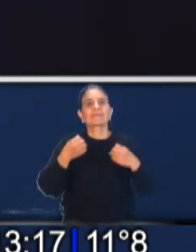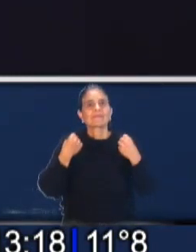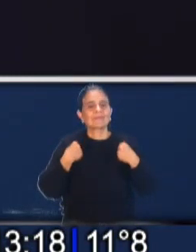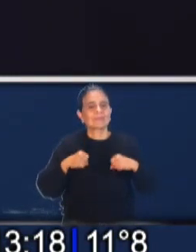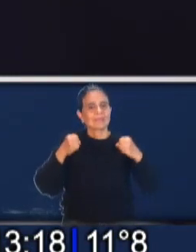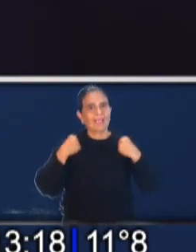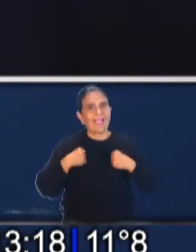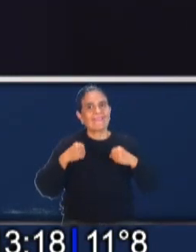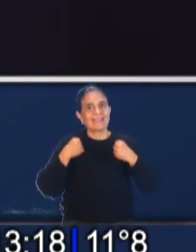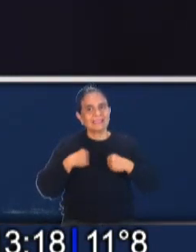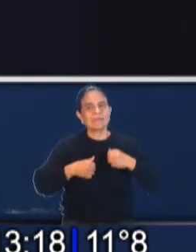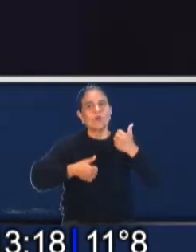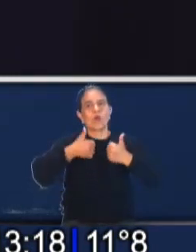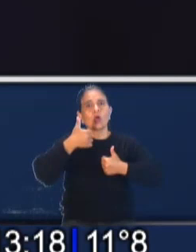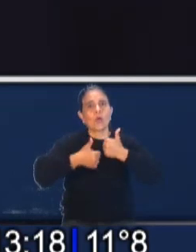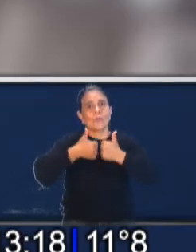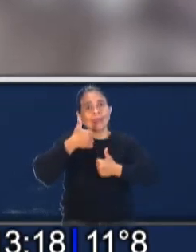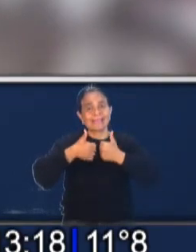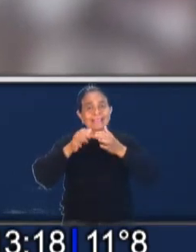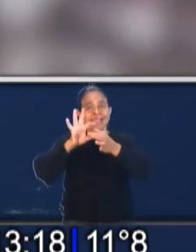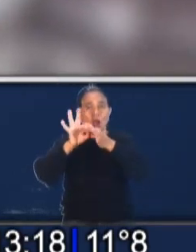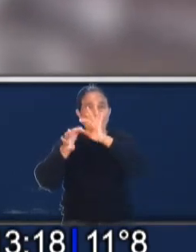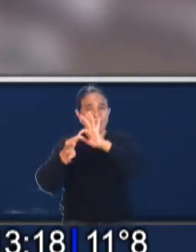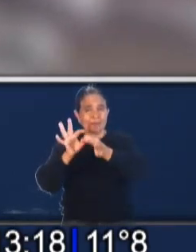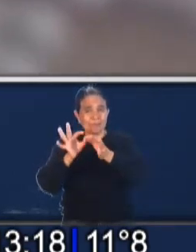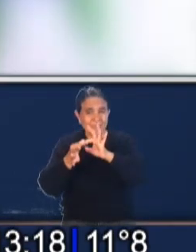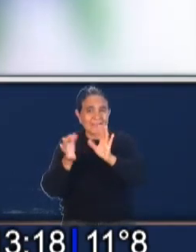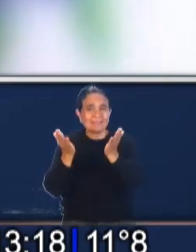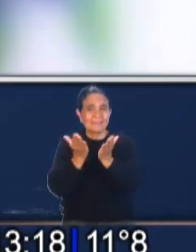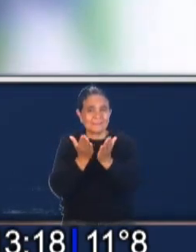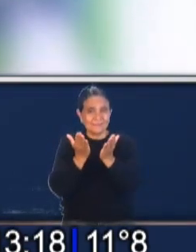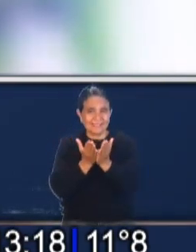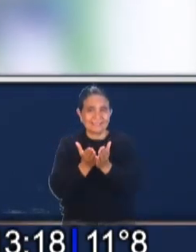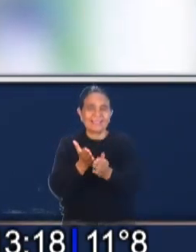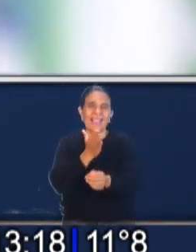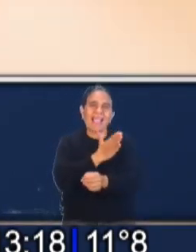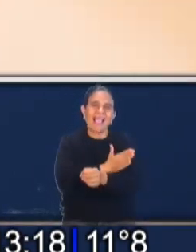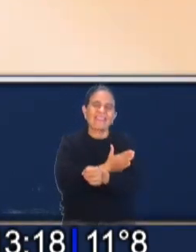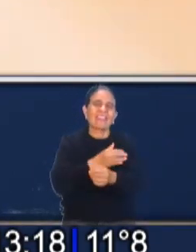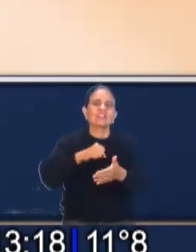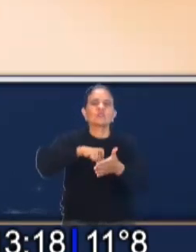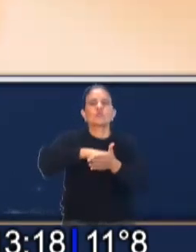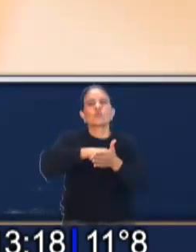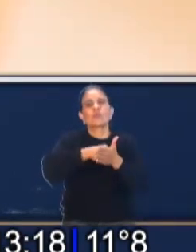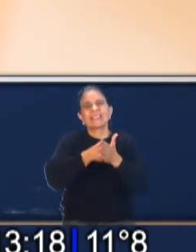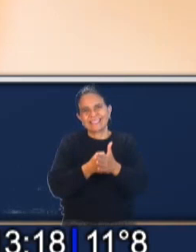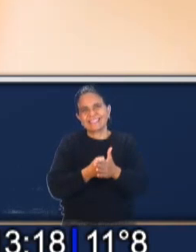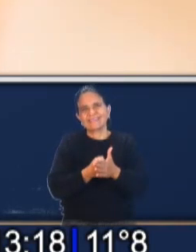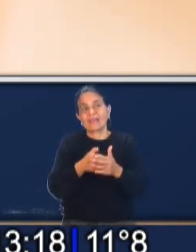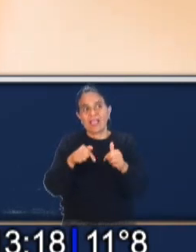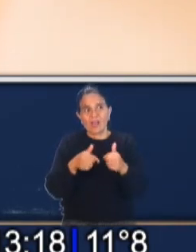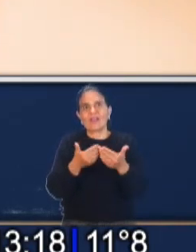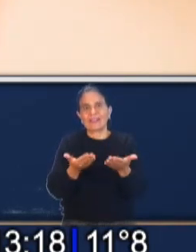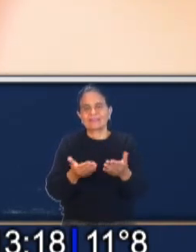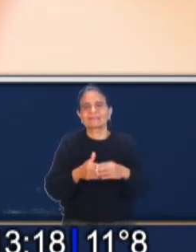Olimpiadas Estudiantiles del Valle de Conlara, nada más ni nada menos. Que le habíamos dado una pausa, pero en fin, hoy estamos acá. Bueno, venimos a disfrutar acá